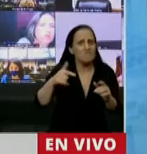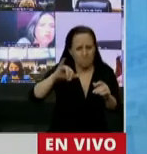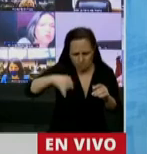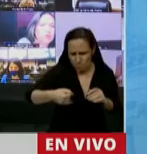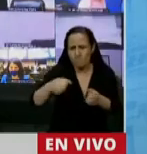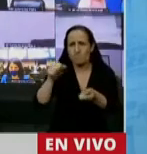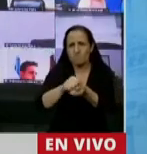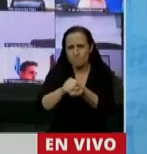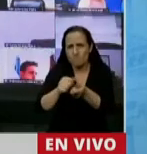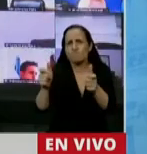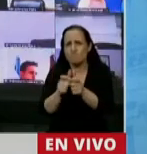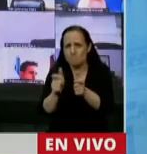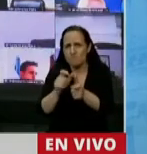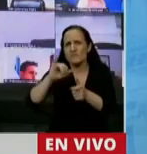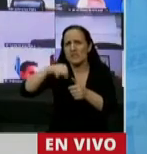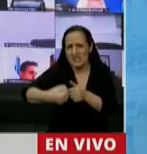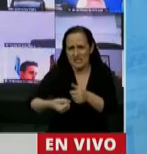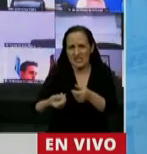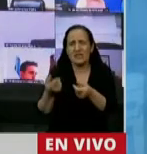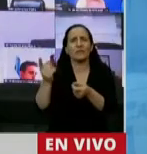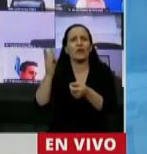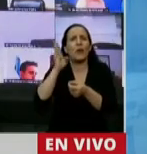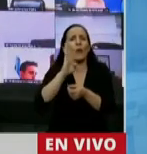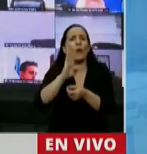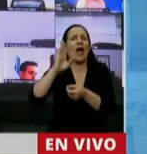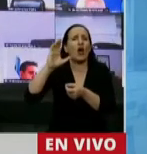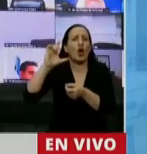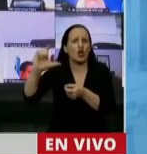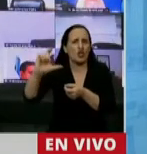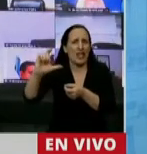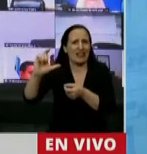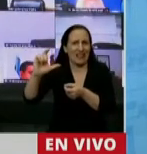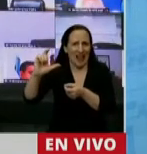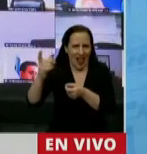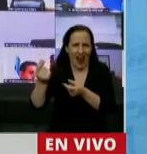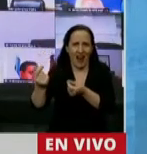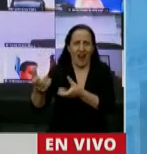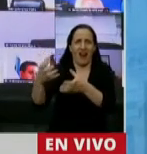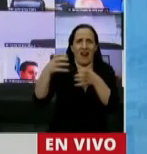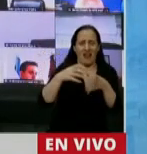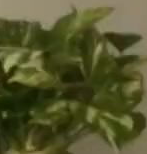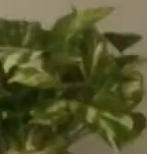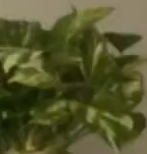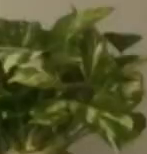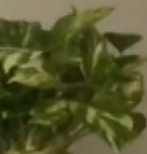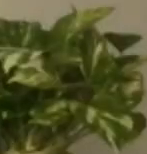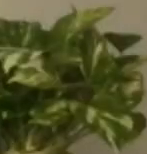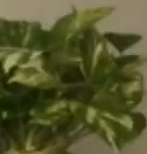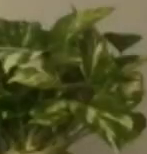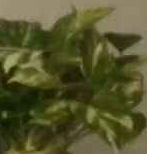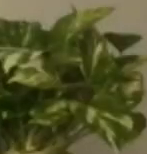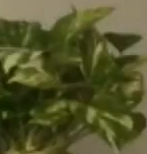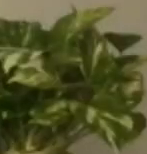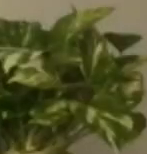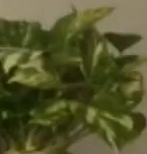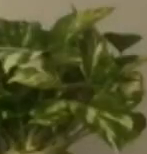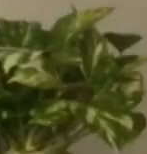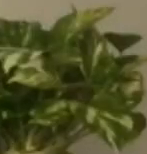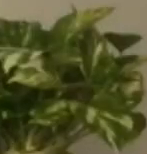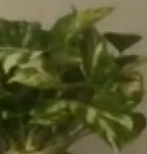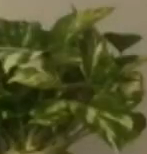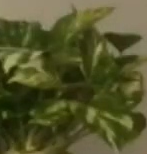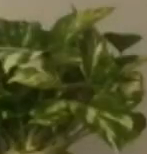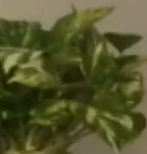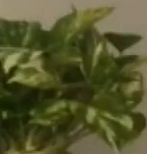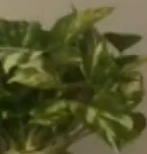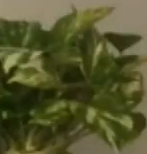que pasó. Va a ser muy importante acá en la implementación, porque no es lo mismo quien intencionalmente provoca, ¿no?, el claro fuego para sus